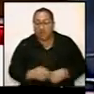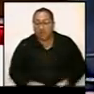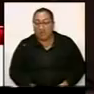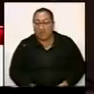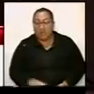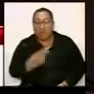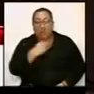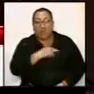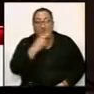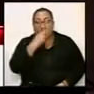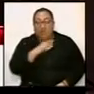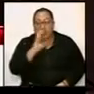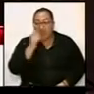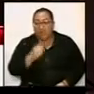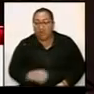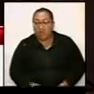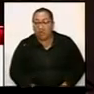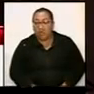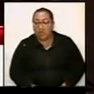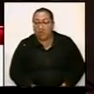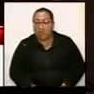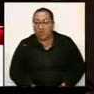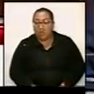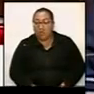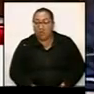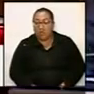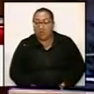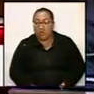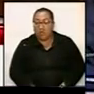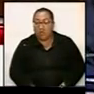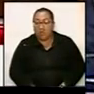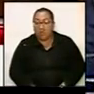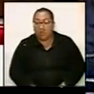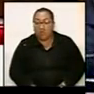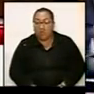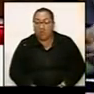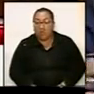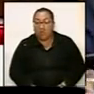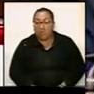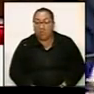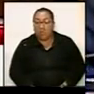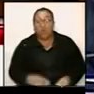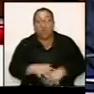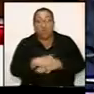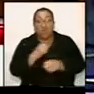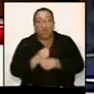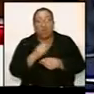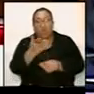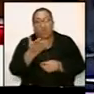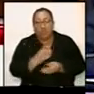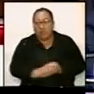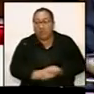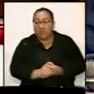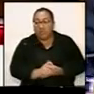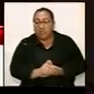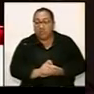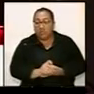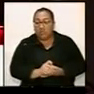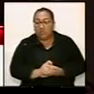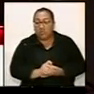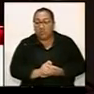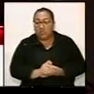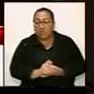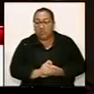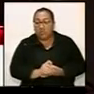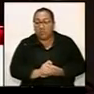del Hospital del Niño. Creo que por su gestión la han llamado a este gabinete, pero le pido por favor, cambie la salud